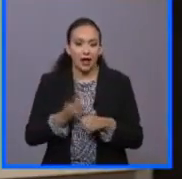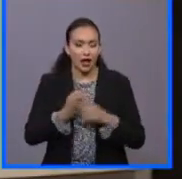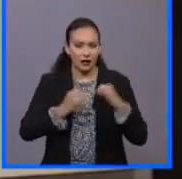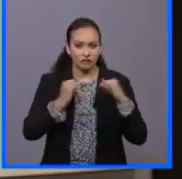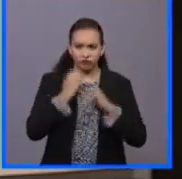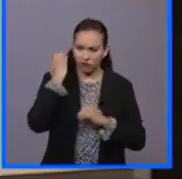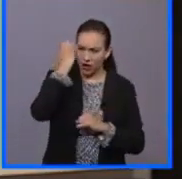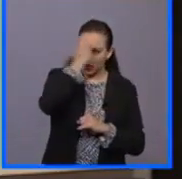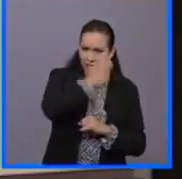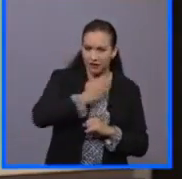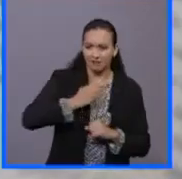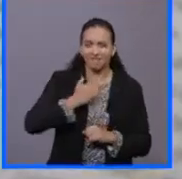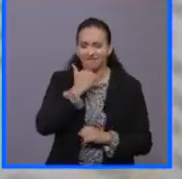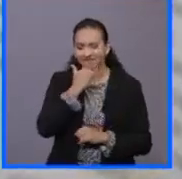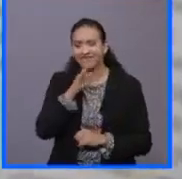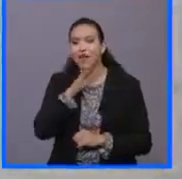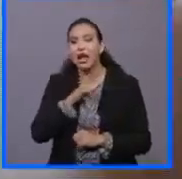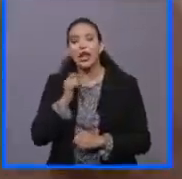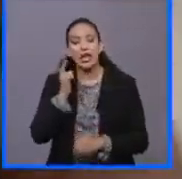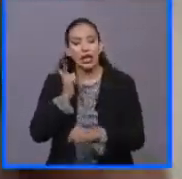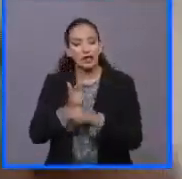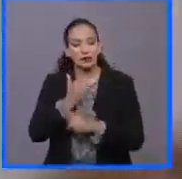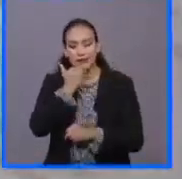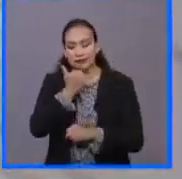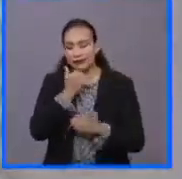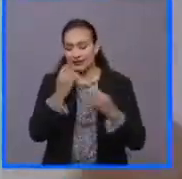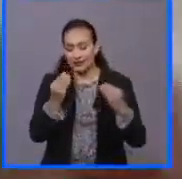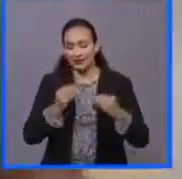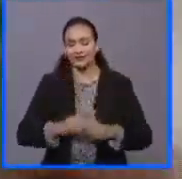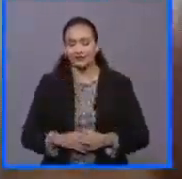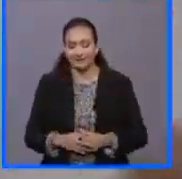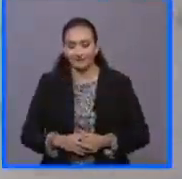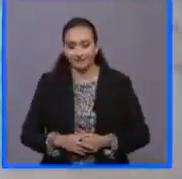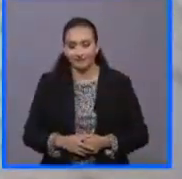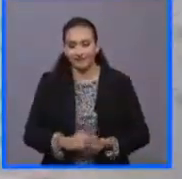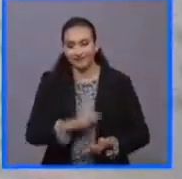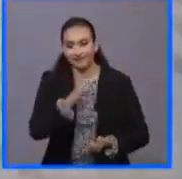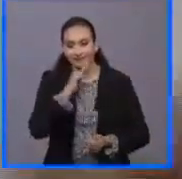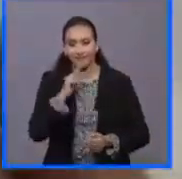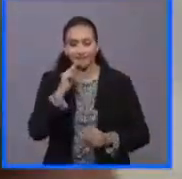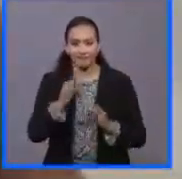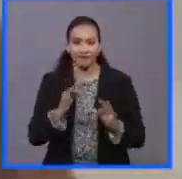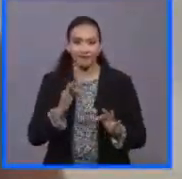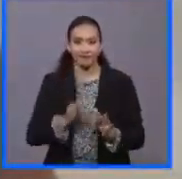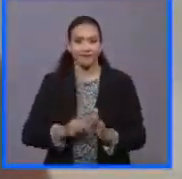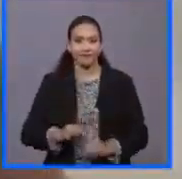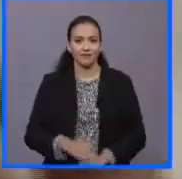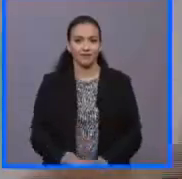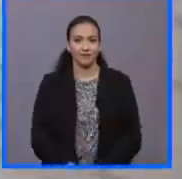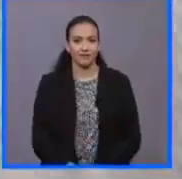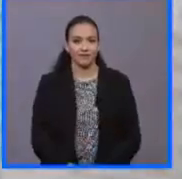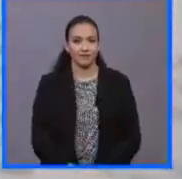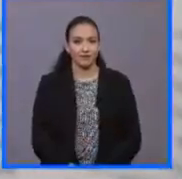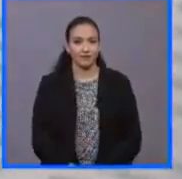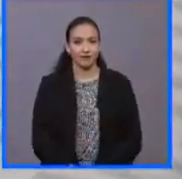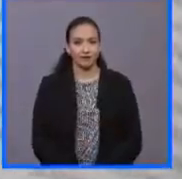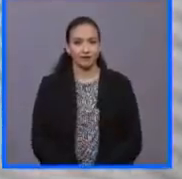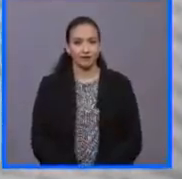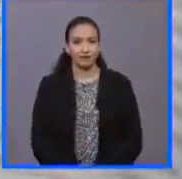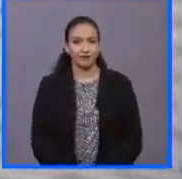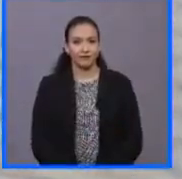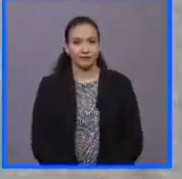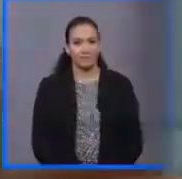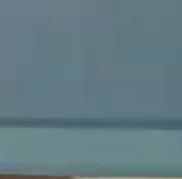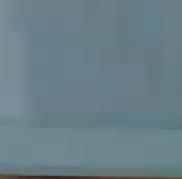evaluación y anomalías durante la jornada electoral. Para el canal del Poder Judicial de la Federación, Óscar